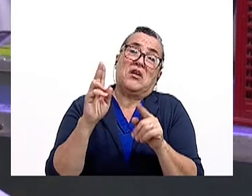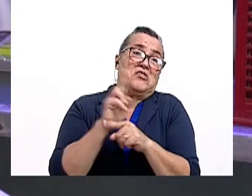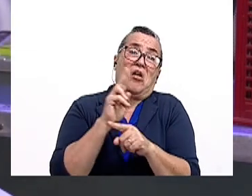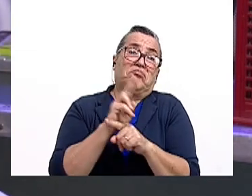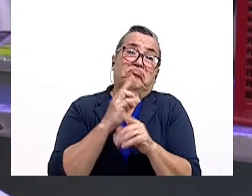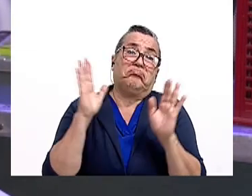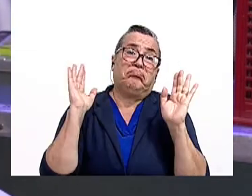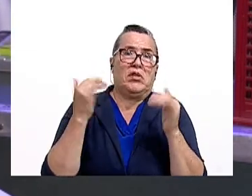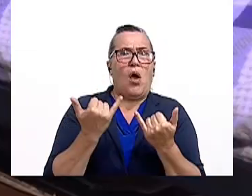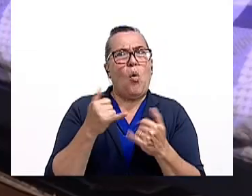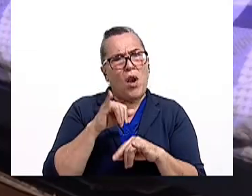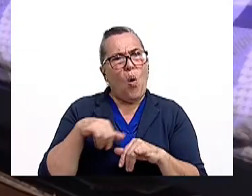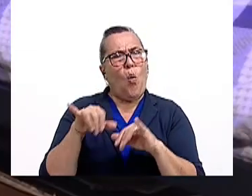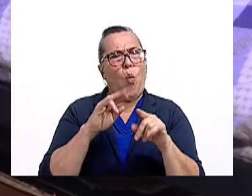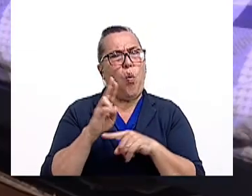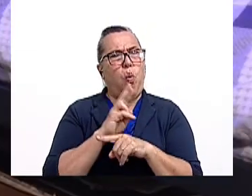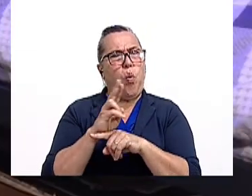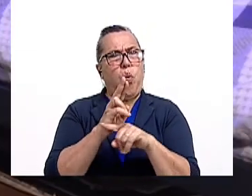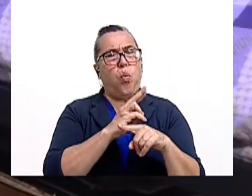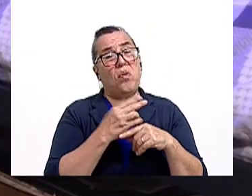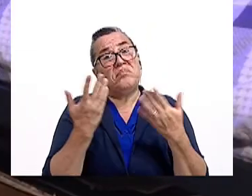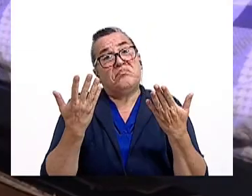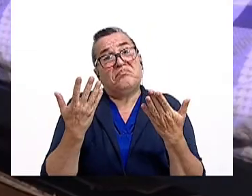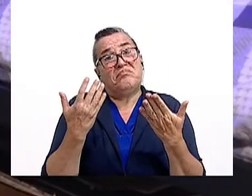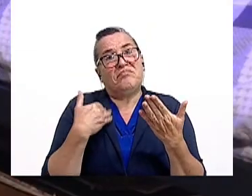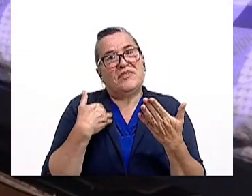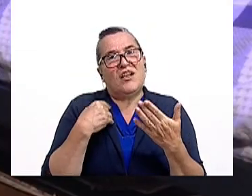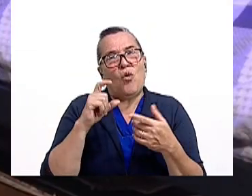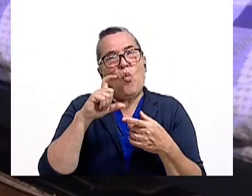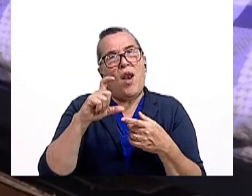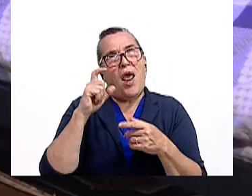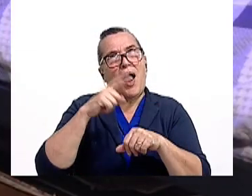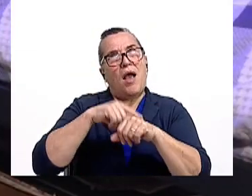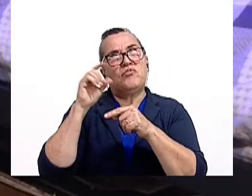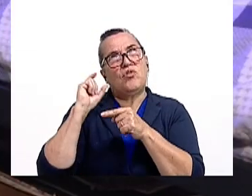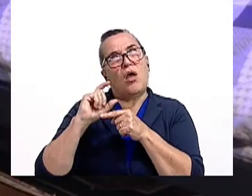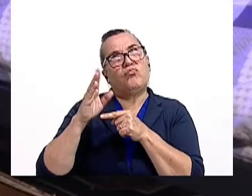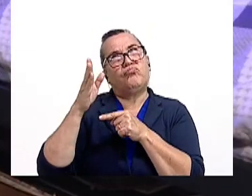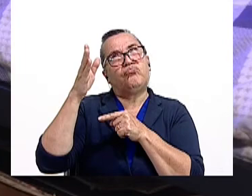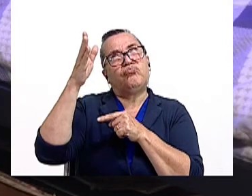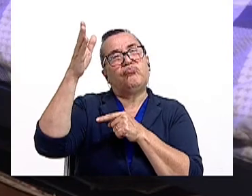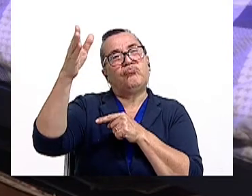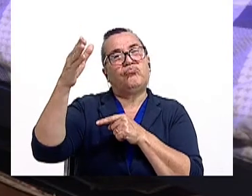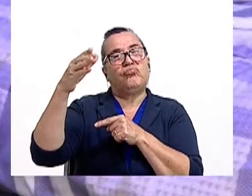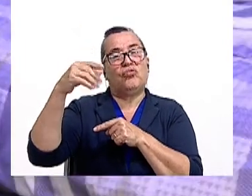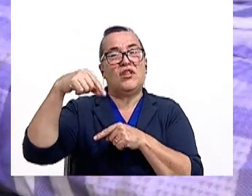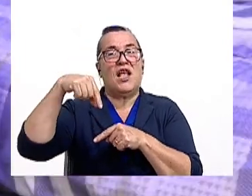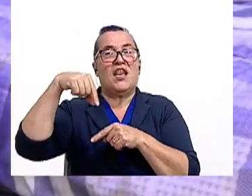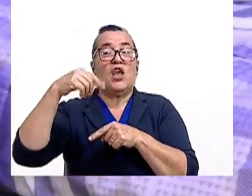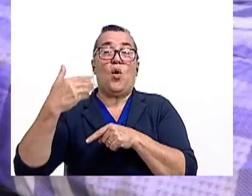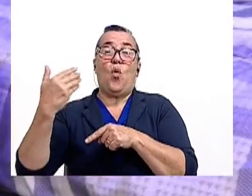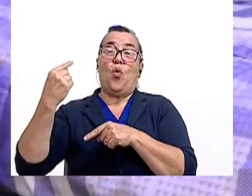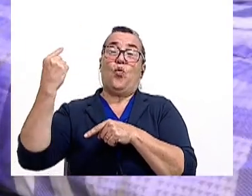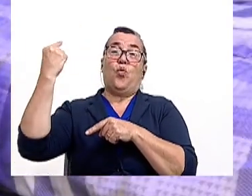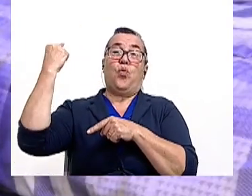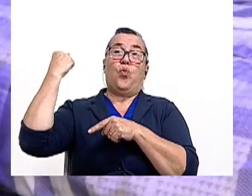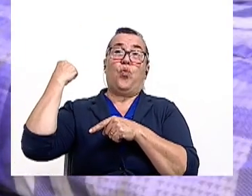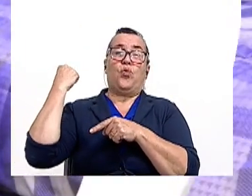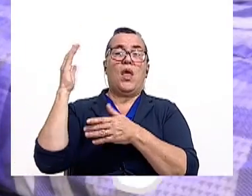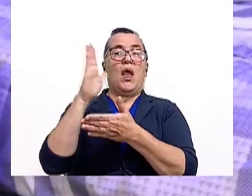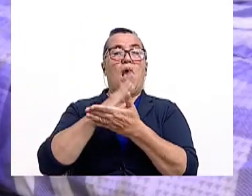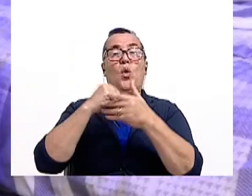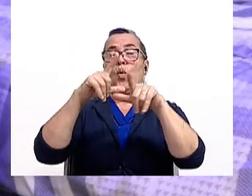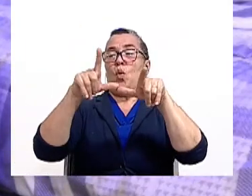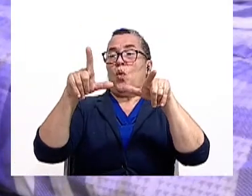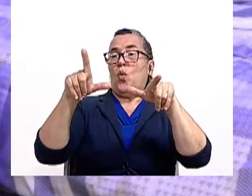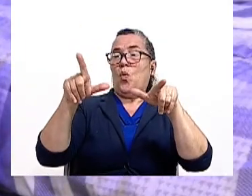y que ahorita son muy comunes. Qué bueno sería tener una cápsula del tiempo, ir al tiempo de Quijote y hablar así. En algún lugar de